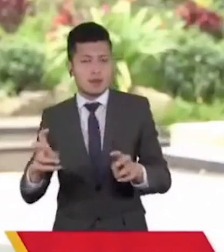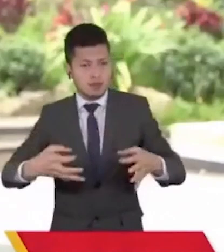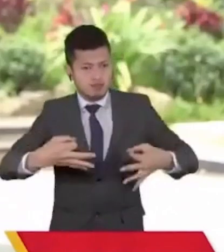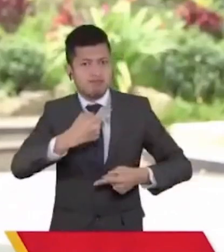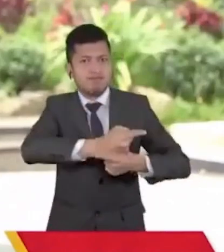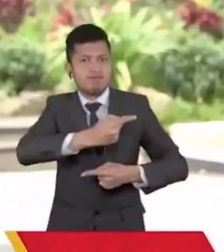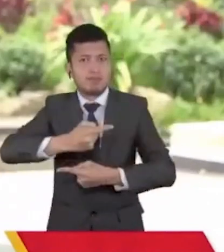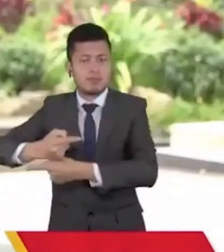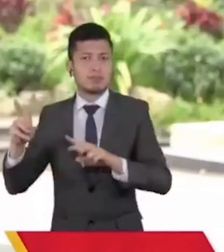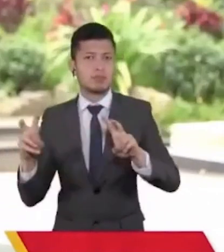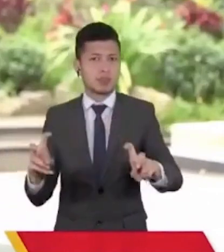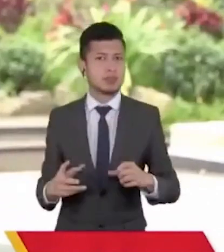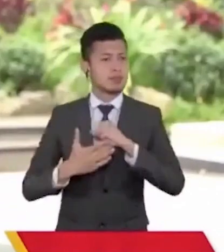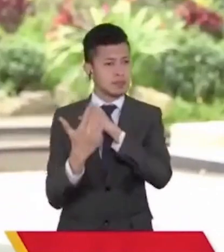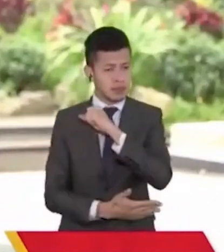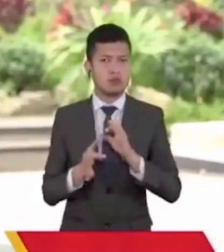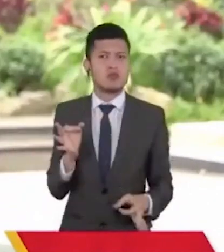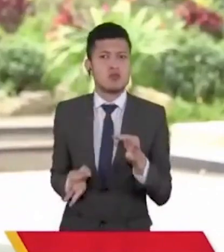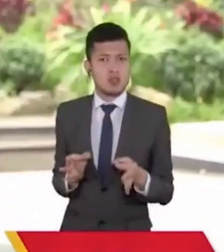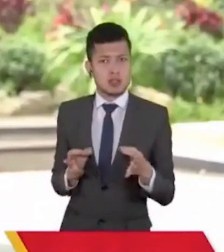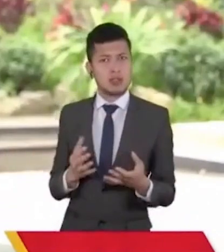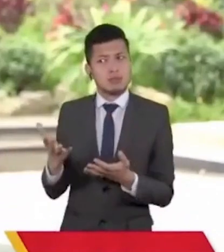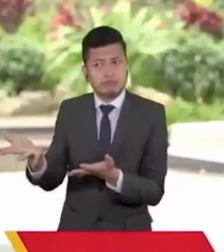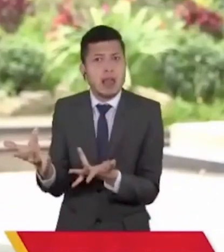oportuna, una sanción judicial